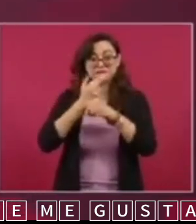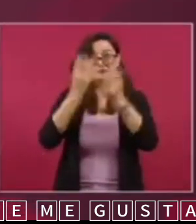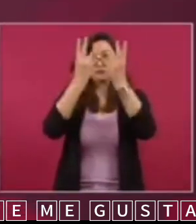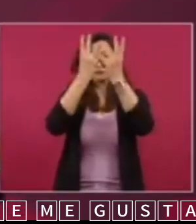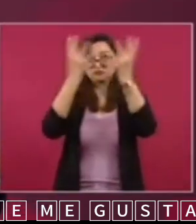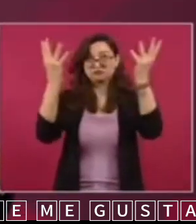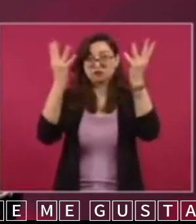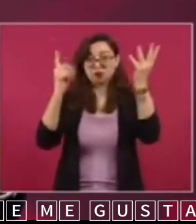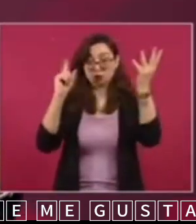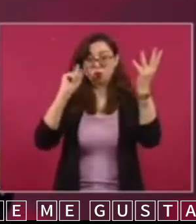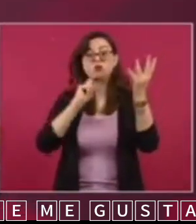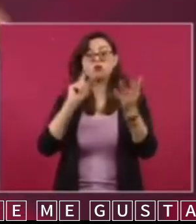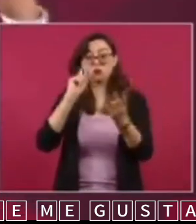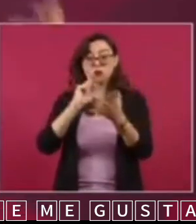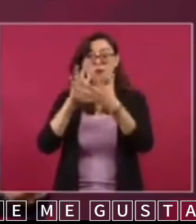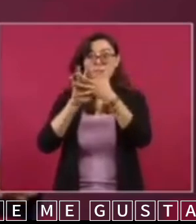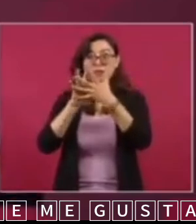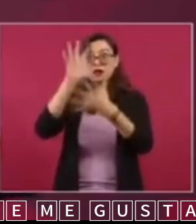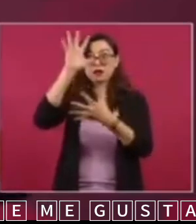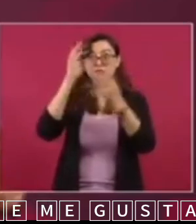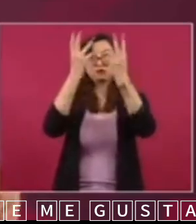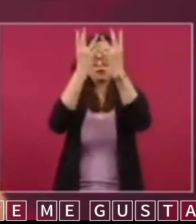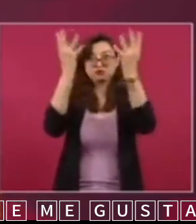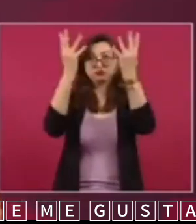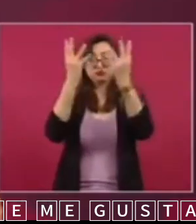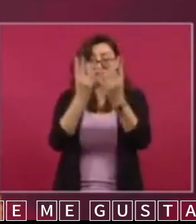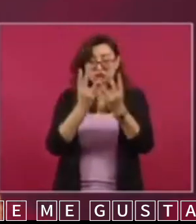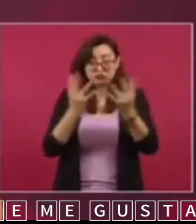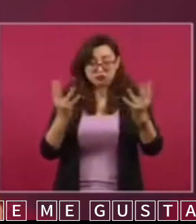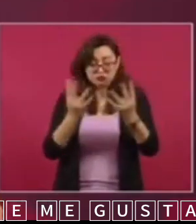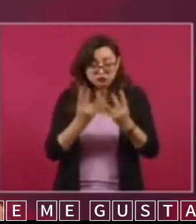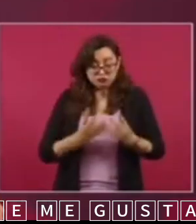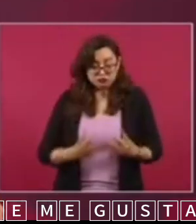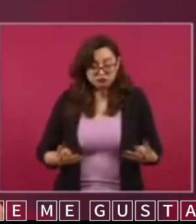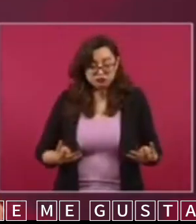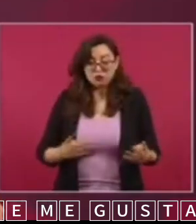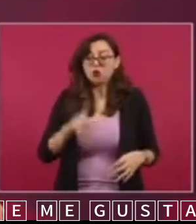gente, los que atienden